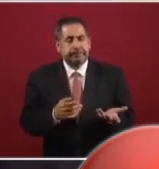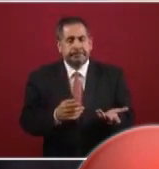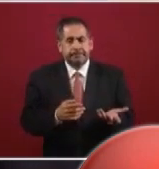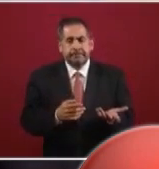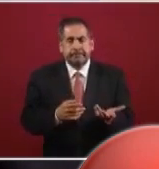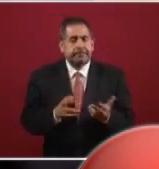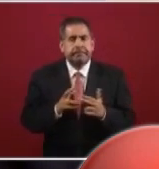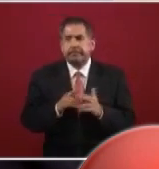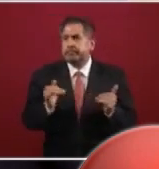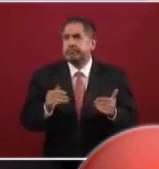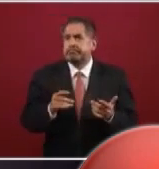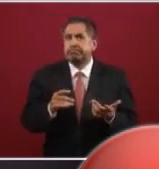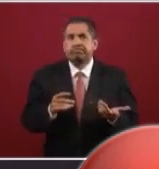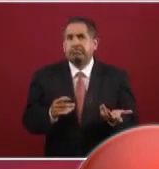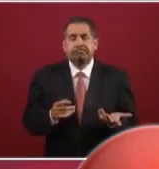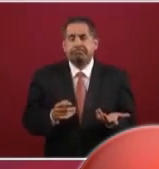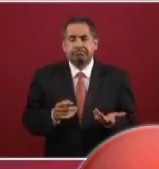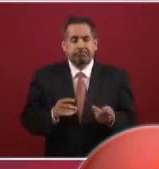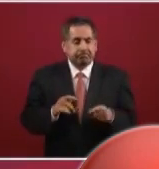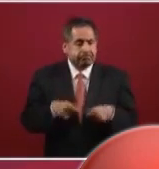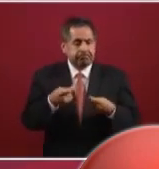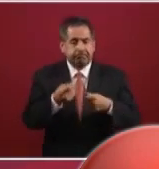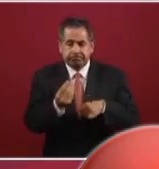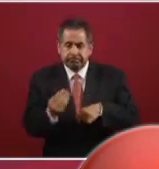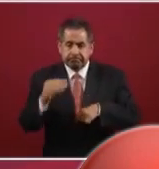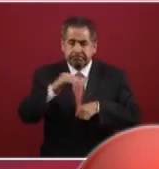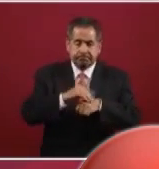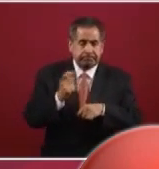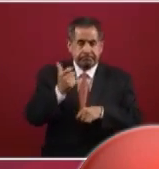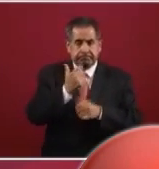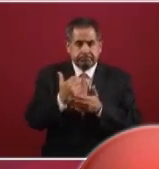porque ni siquiera se aumentaba